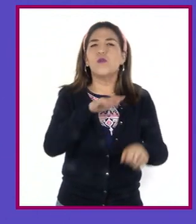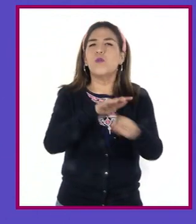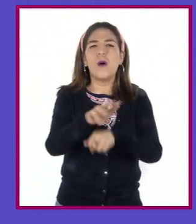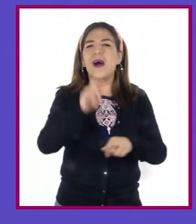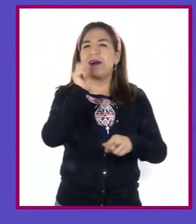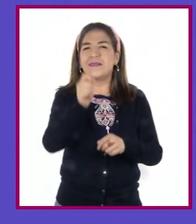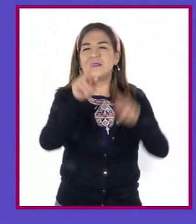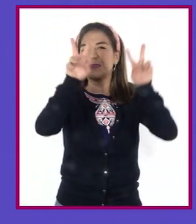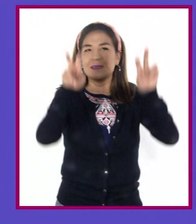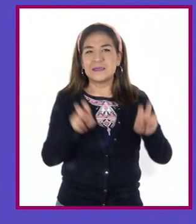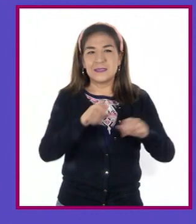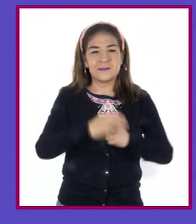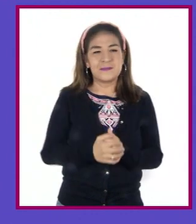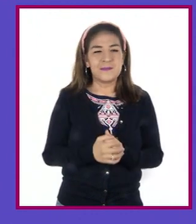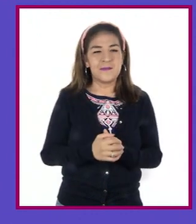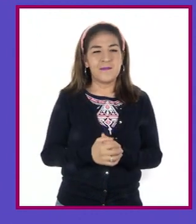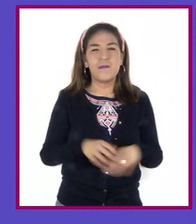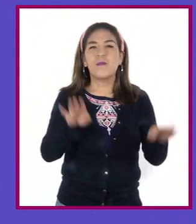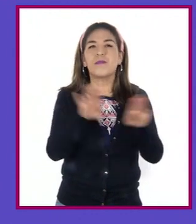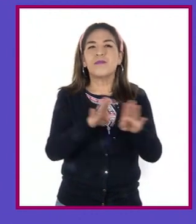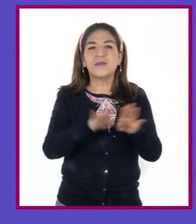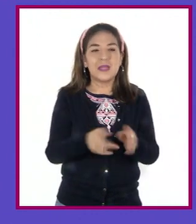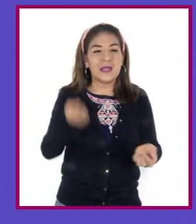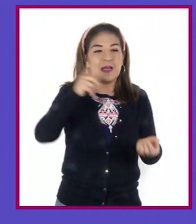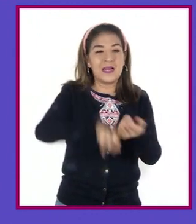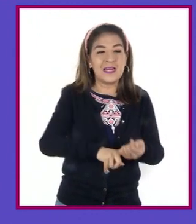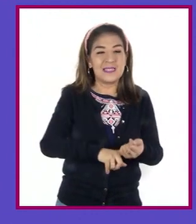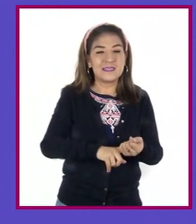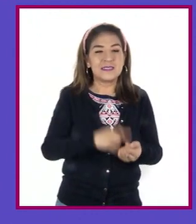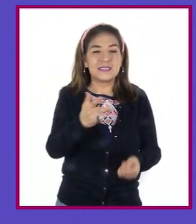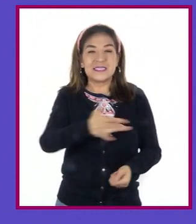hipótesis sería que viene del verbo acesar, cuya segunda